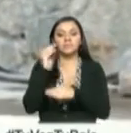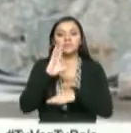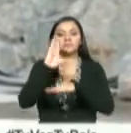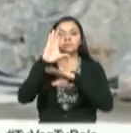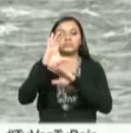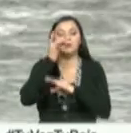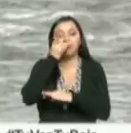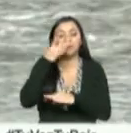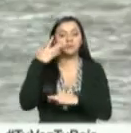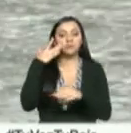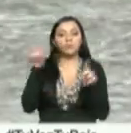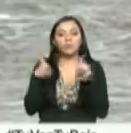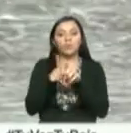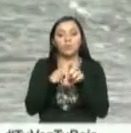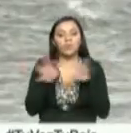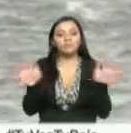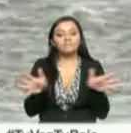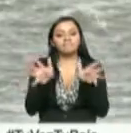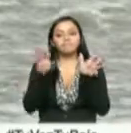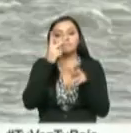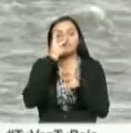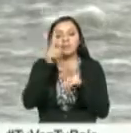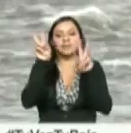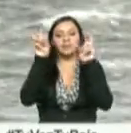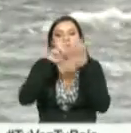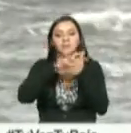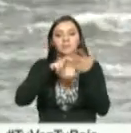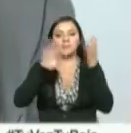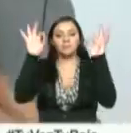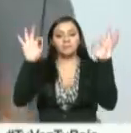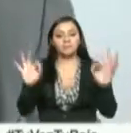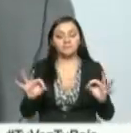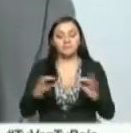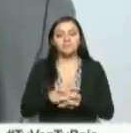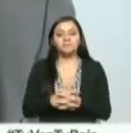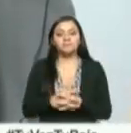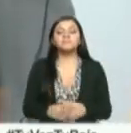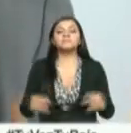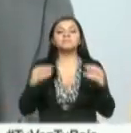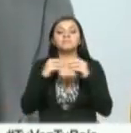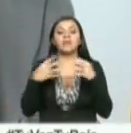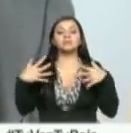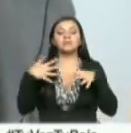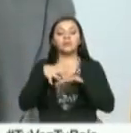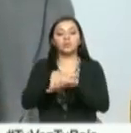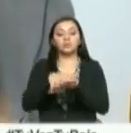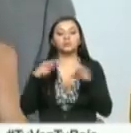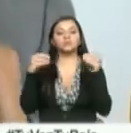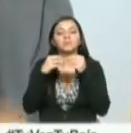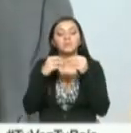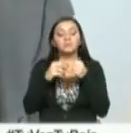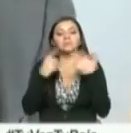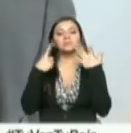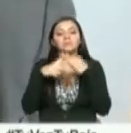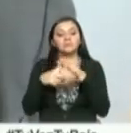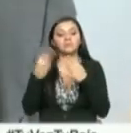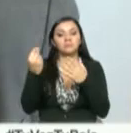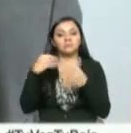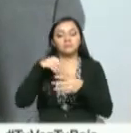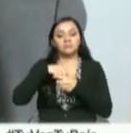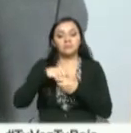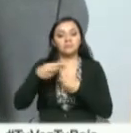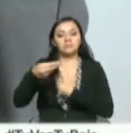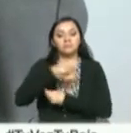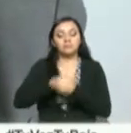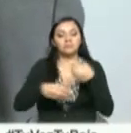Amazonía a través de incentivos en las áreas minera e hidroeléctrica. Mayor inclusión, mayores recursos para ir lógicamente